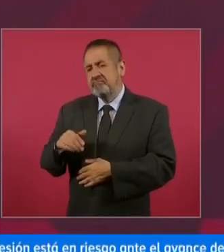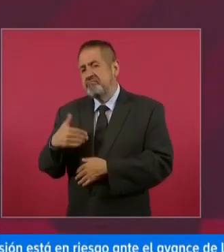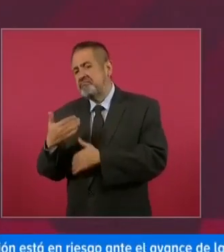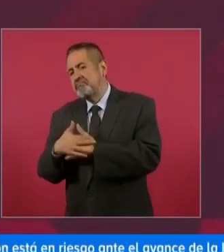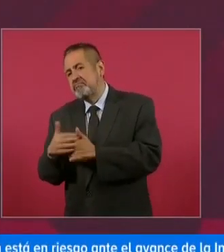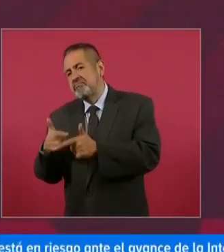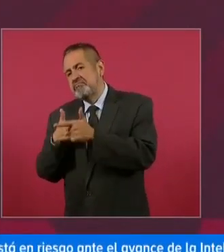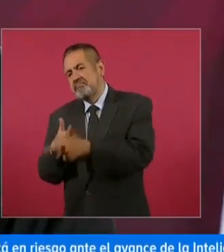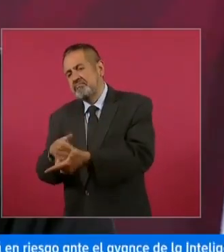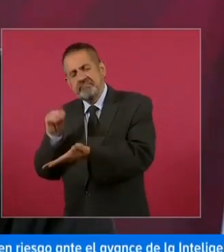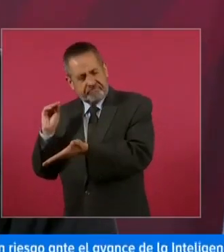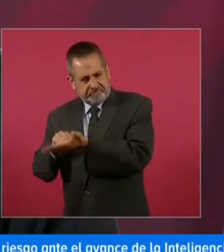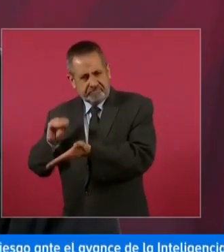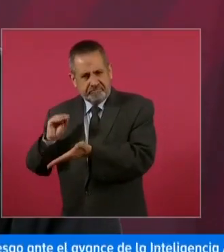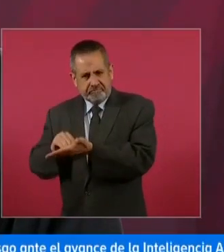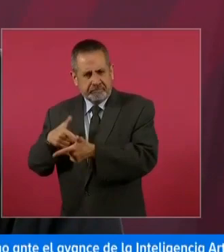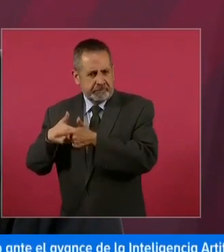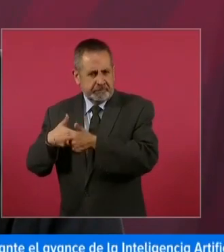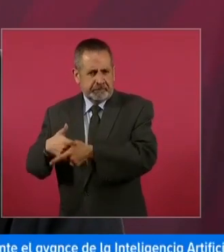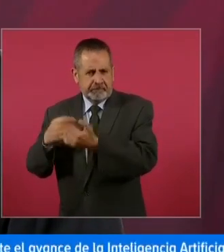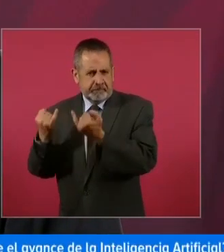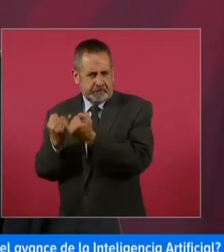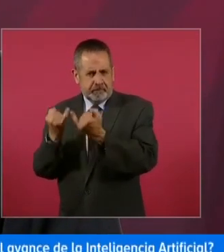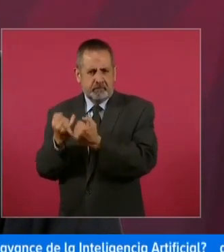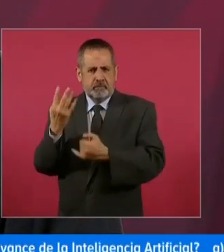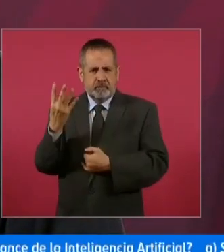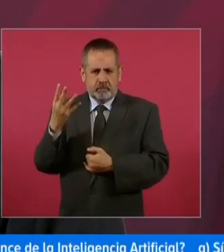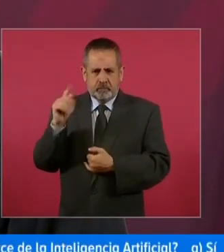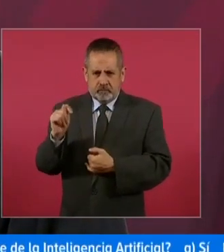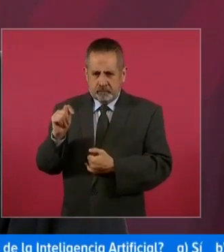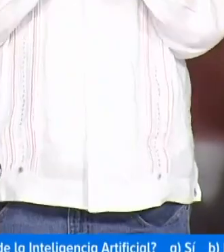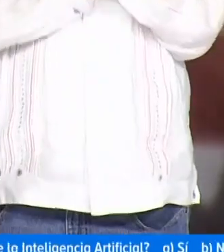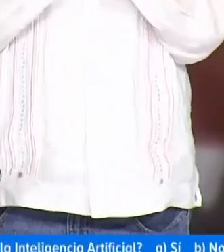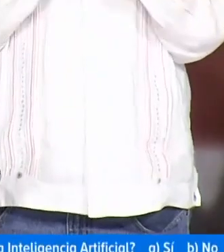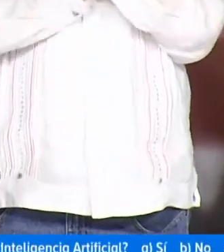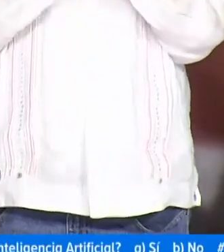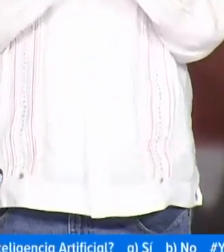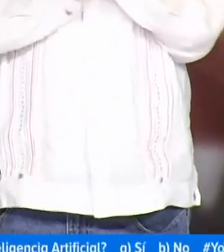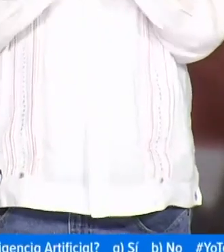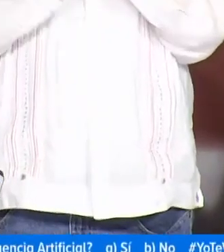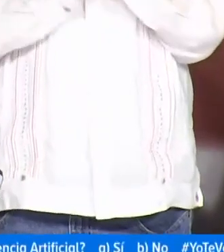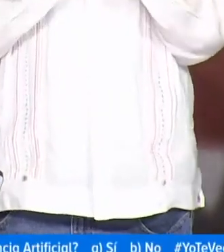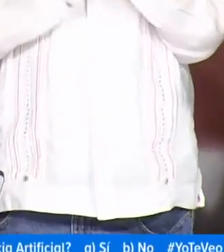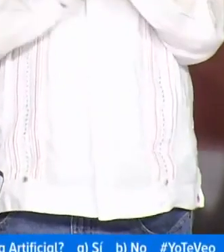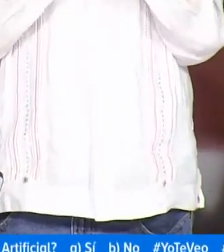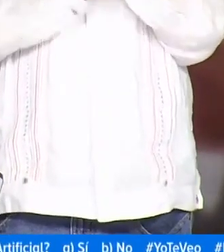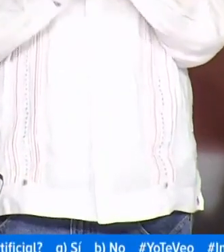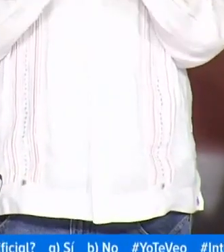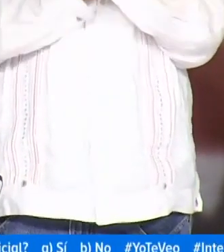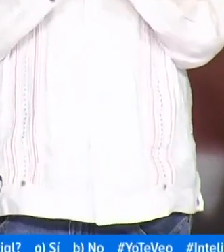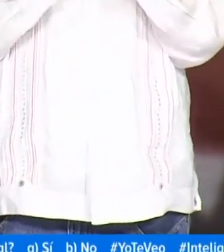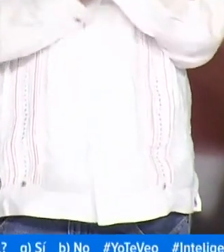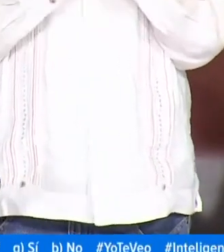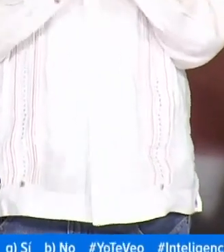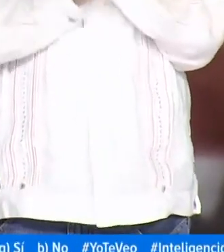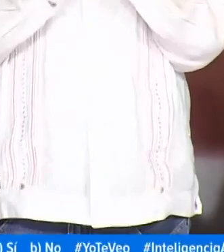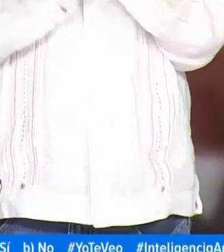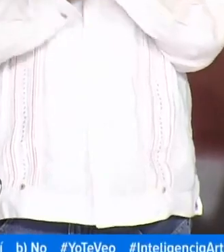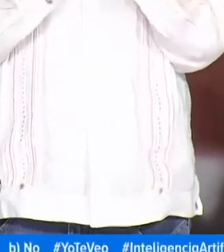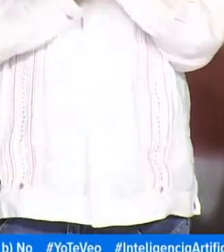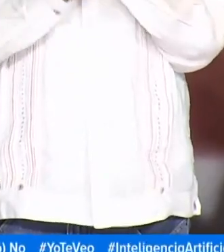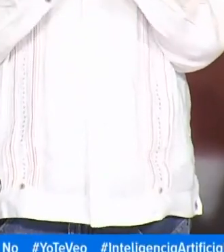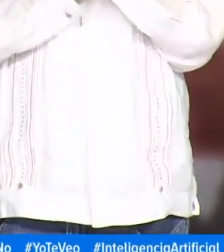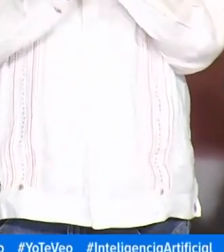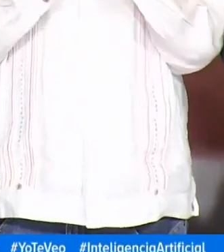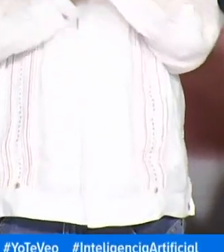defensa de la cuarta transformación cómo lo hará una ceremonia un ritual De qué se Tratará será hoy por la tarde lo que sabemos el mandatario dijo que con este